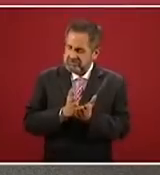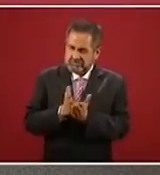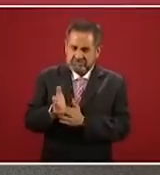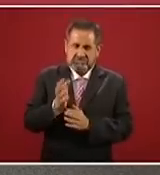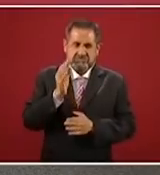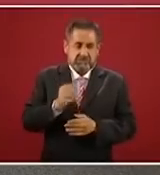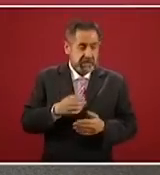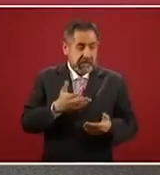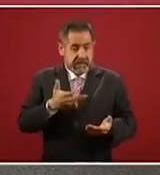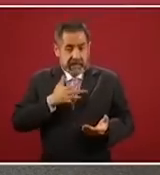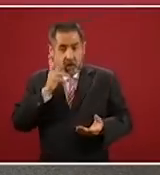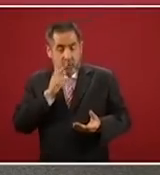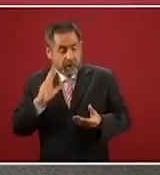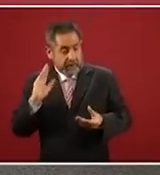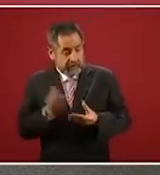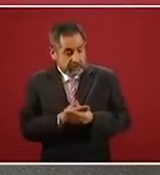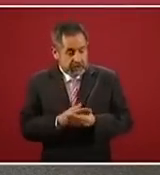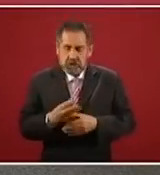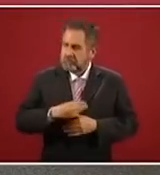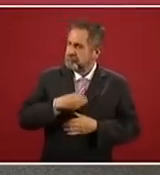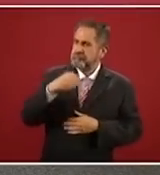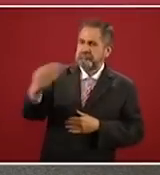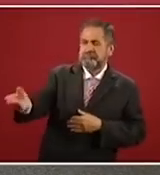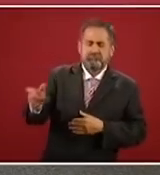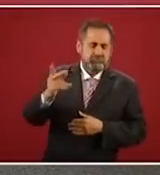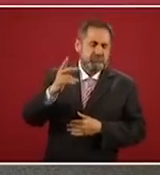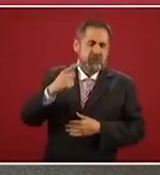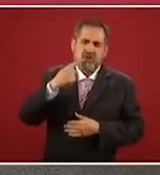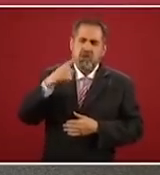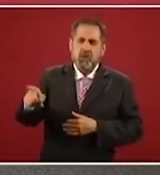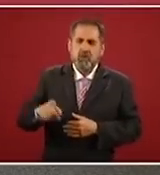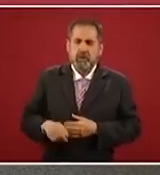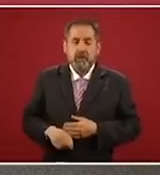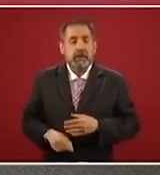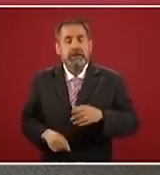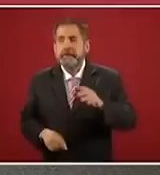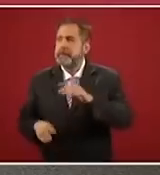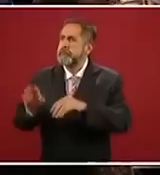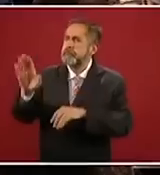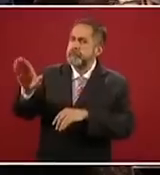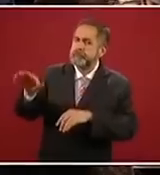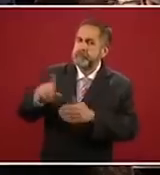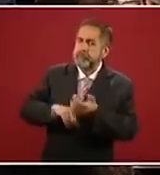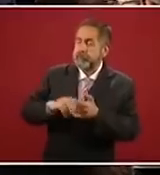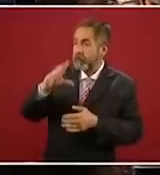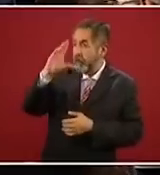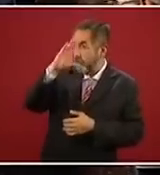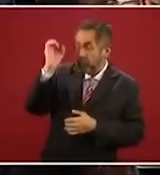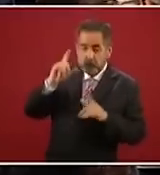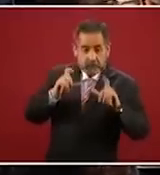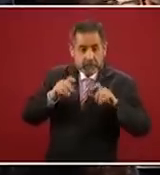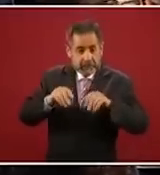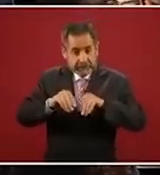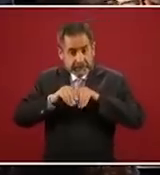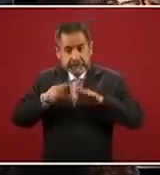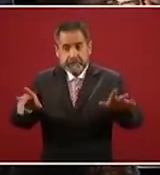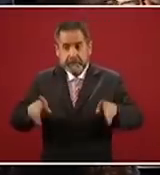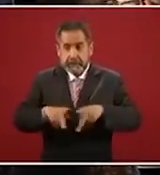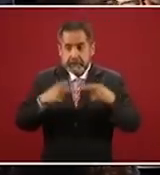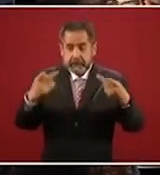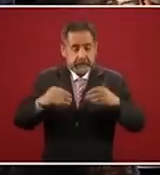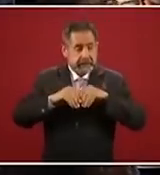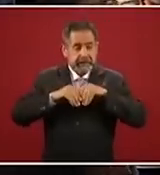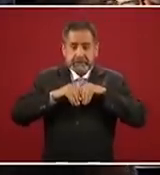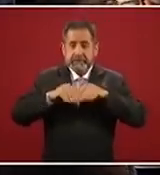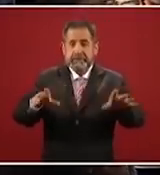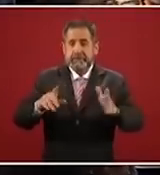Tienen la denuncia de… Es que las fotos del caso salieron en primera plana, incluso se